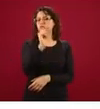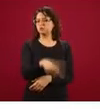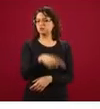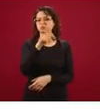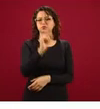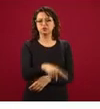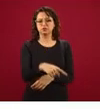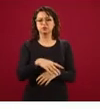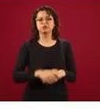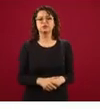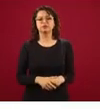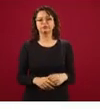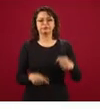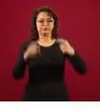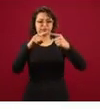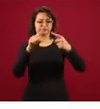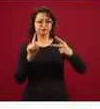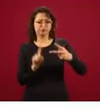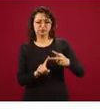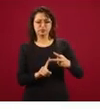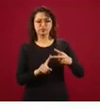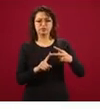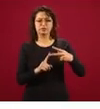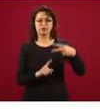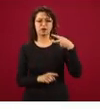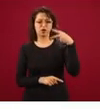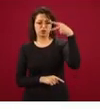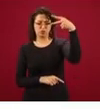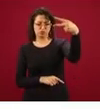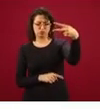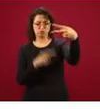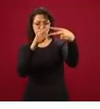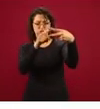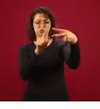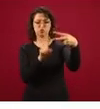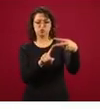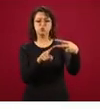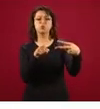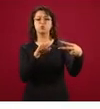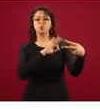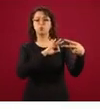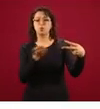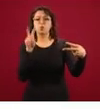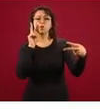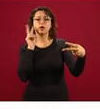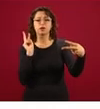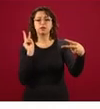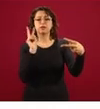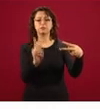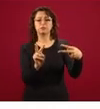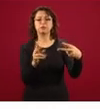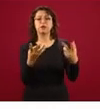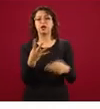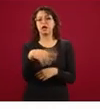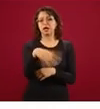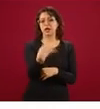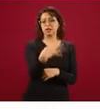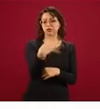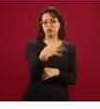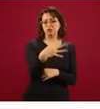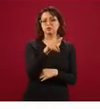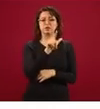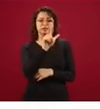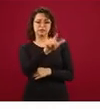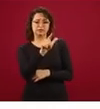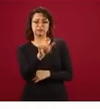mercado. Destacan las dos primeras que están en los renglones de hasta arriba, donde pueden ver ustedes que de tener